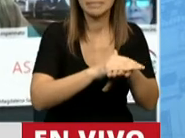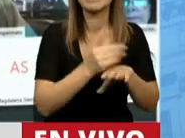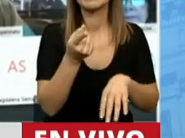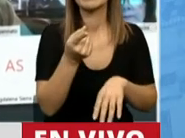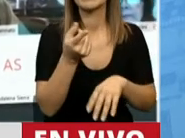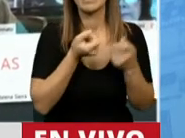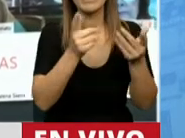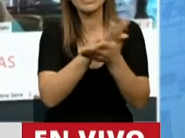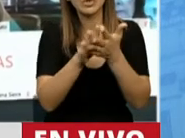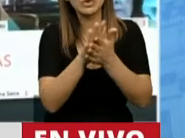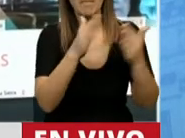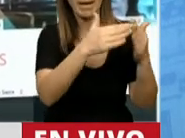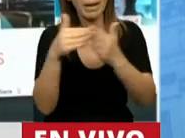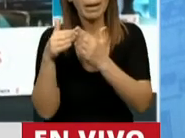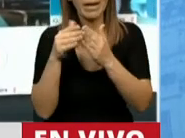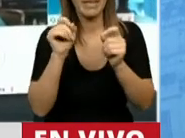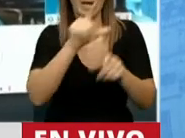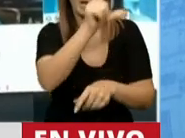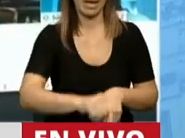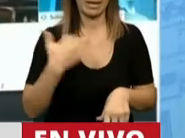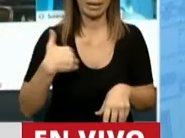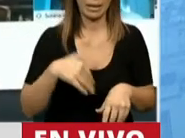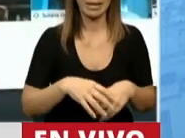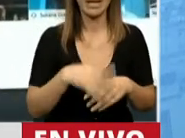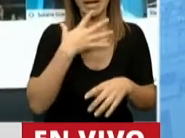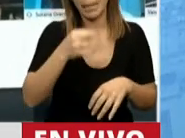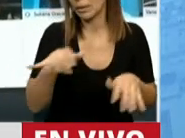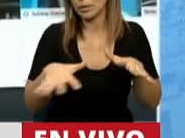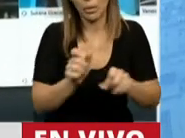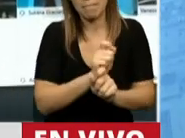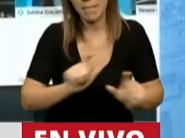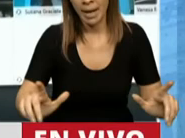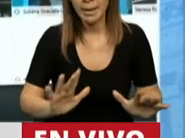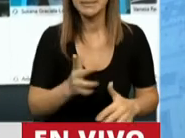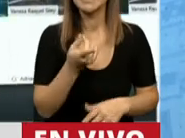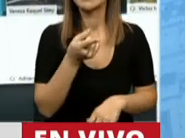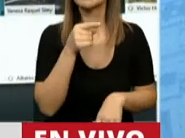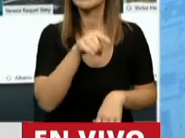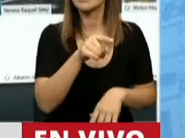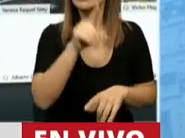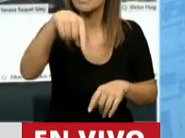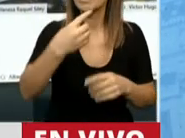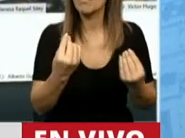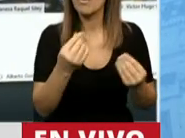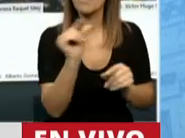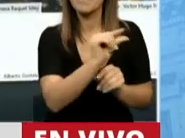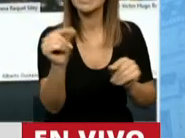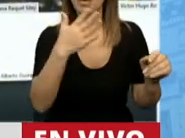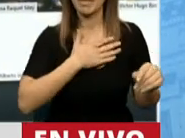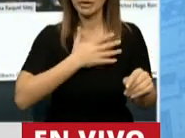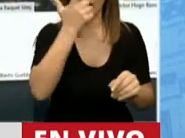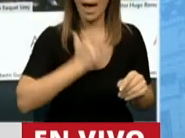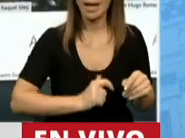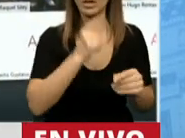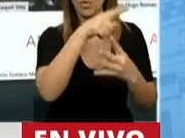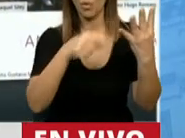brindan soluciones habitacionales para la gente de nuestro país que tan mal la está pasando. Esto se establece a través de créditos personales con 4